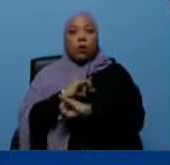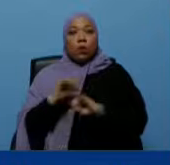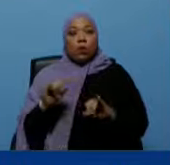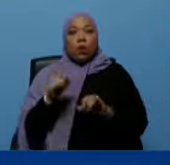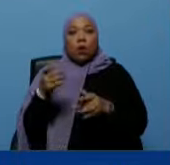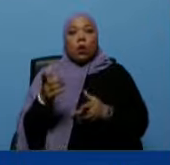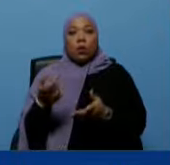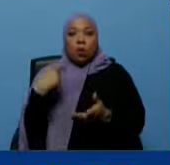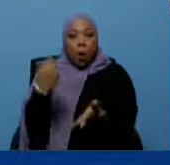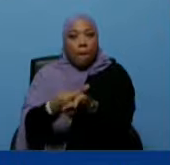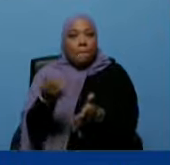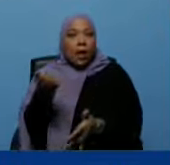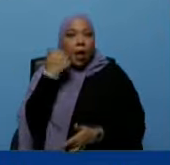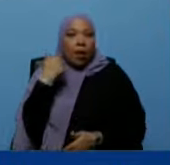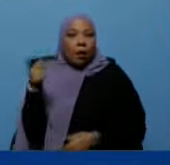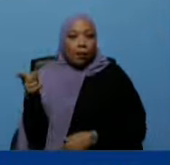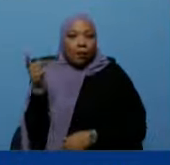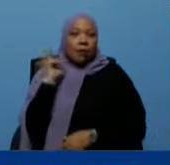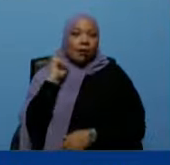CABA.